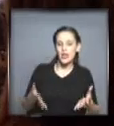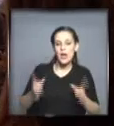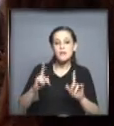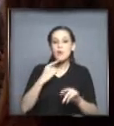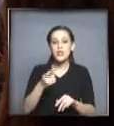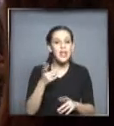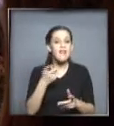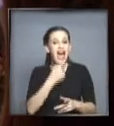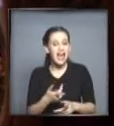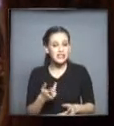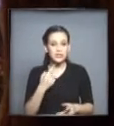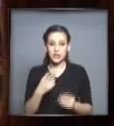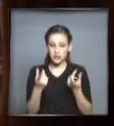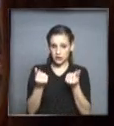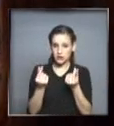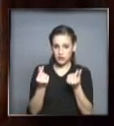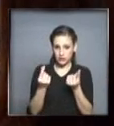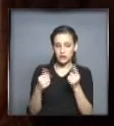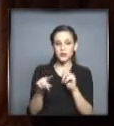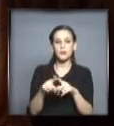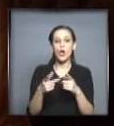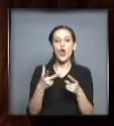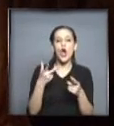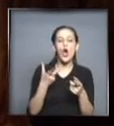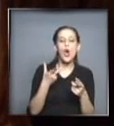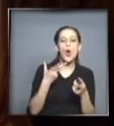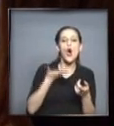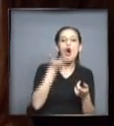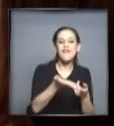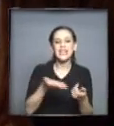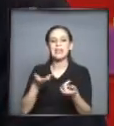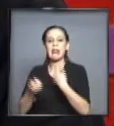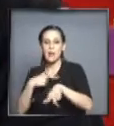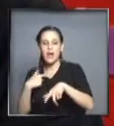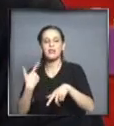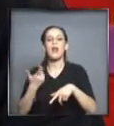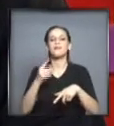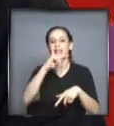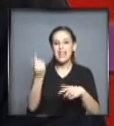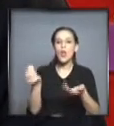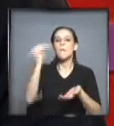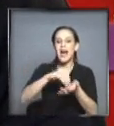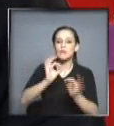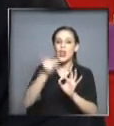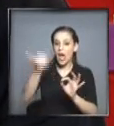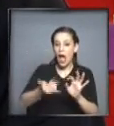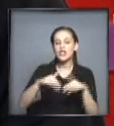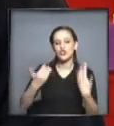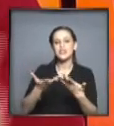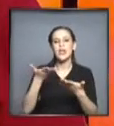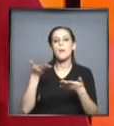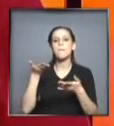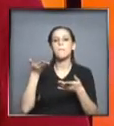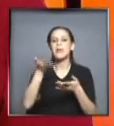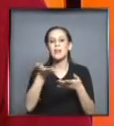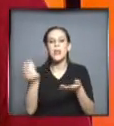Recién lo explicó él, muy fácil. Hay que cerrar. Los precios se determinan por la oferta y la demanda. El Estado imprime moneda, aumenta la oferta. La demanda se mantiene igual, entonces baja